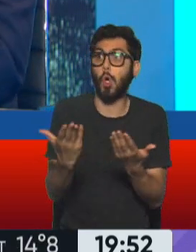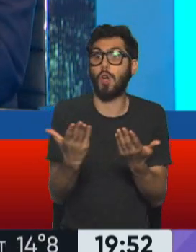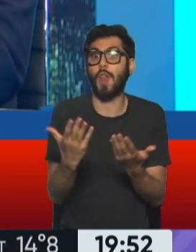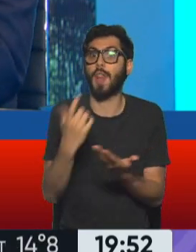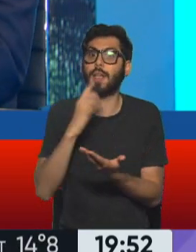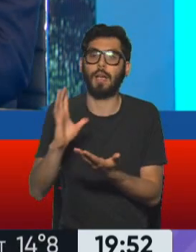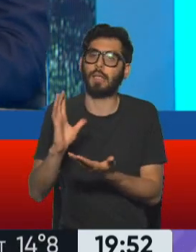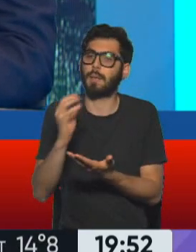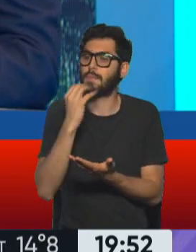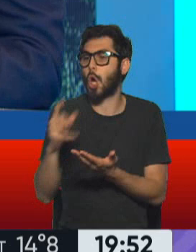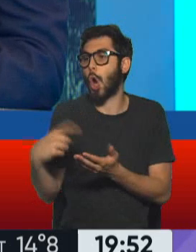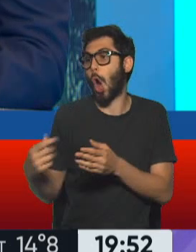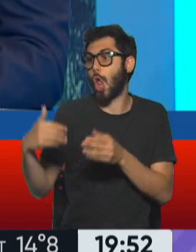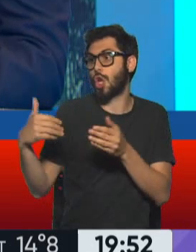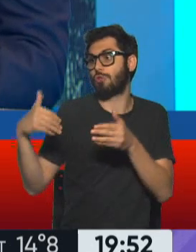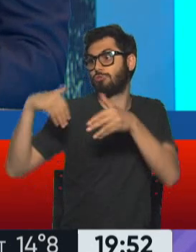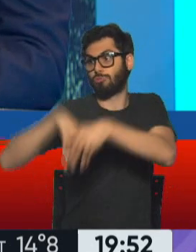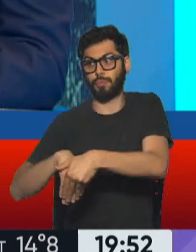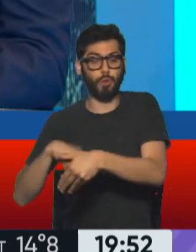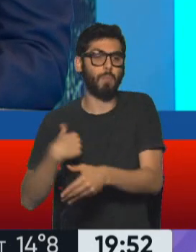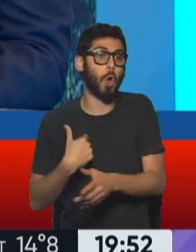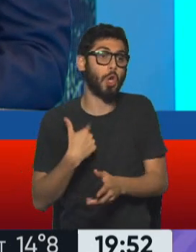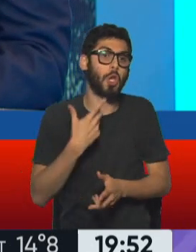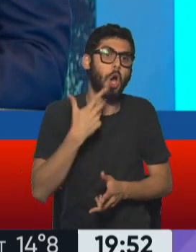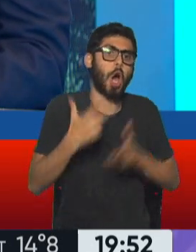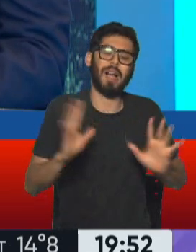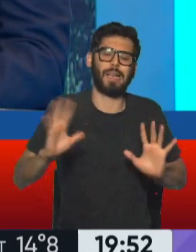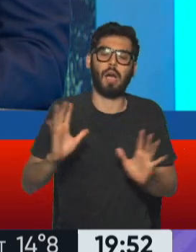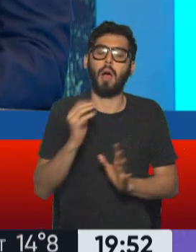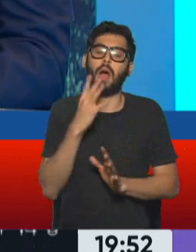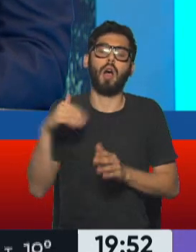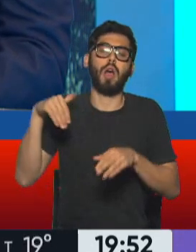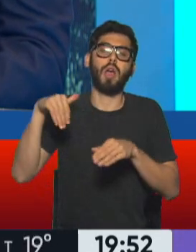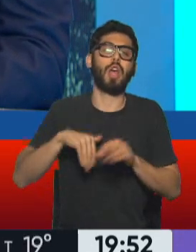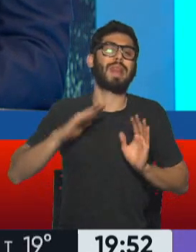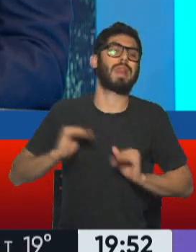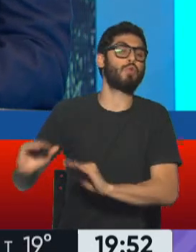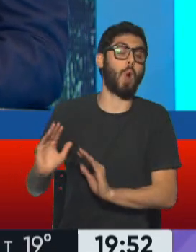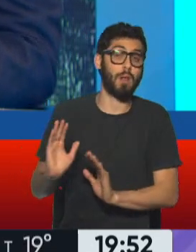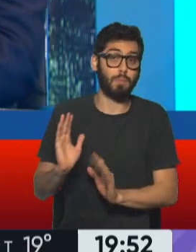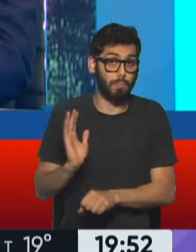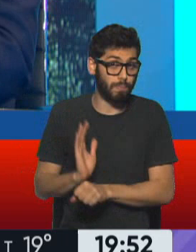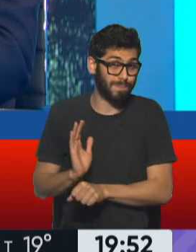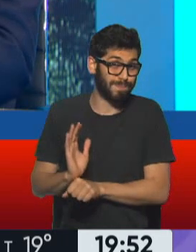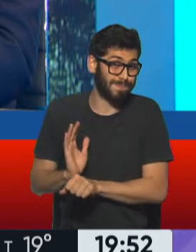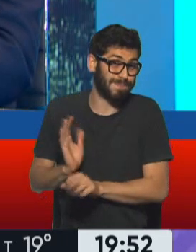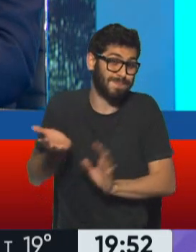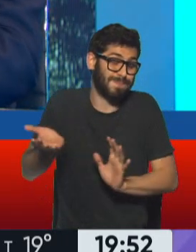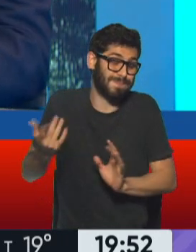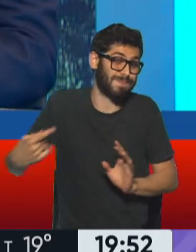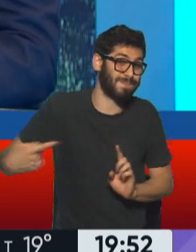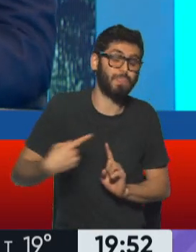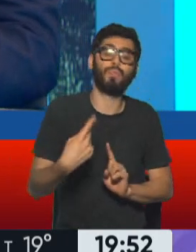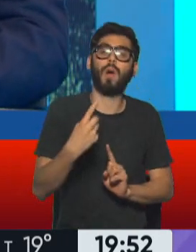alinear su voto con otro en lugar de expresarse ella directamente, de manera tal que tampoco es cierto. Hay otros jueces de la Corte